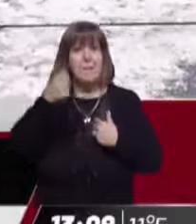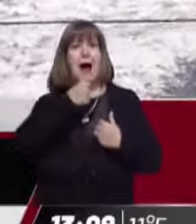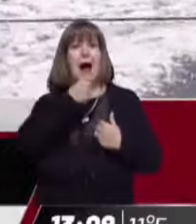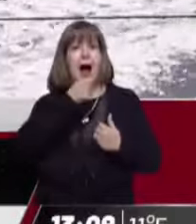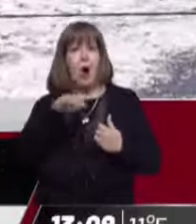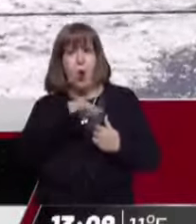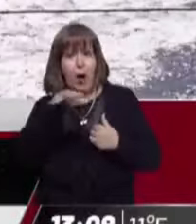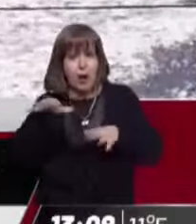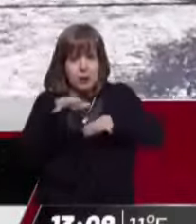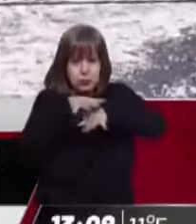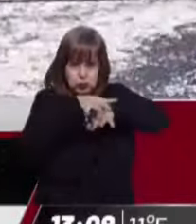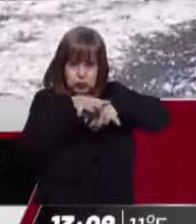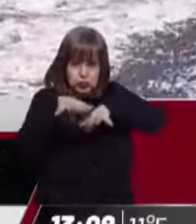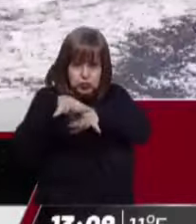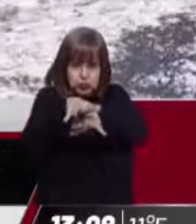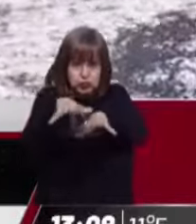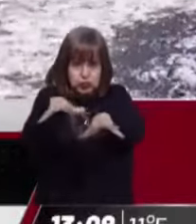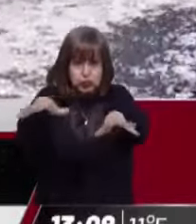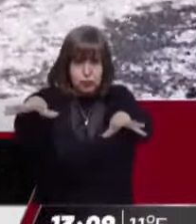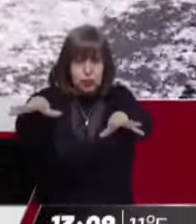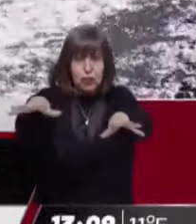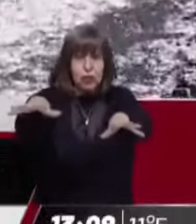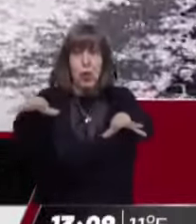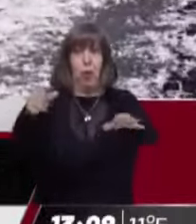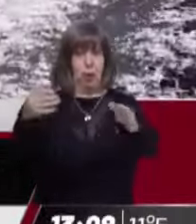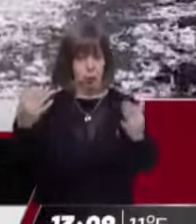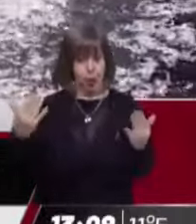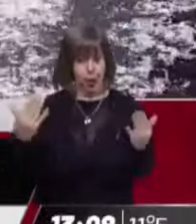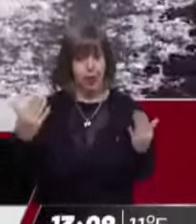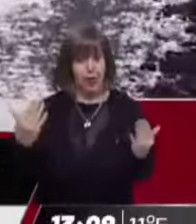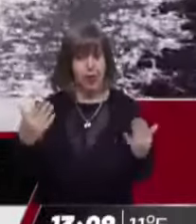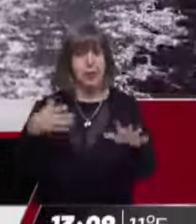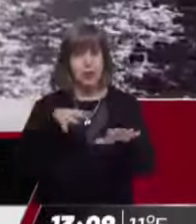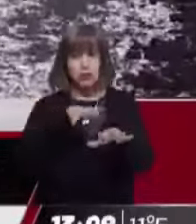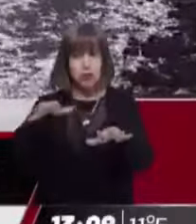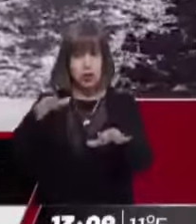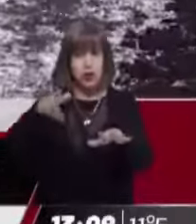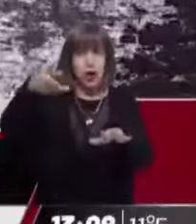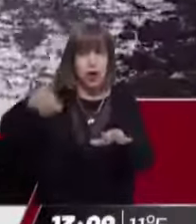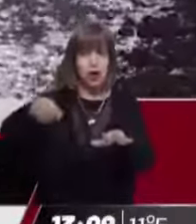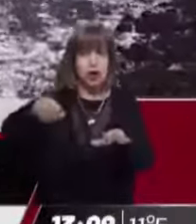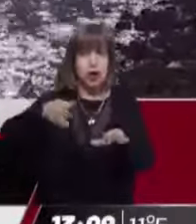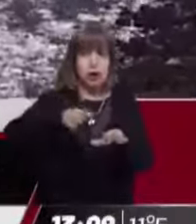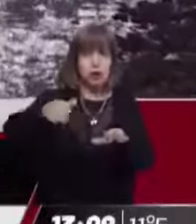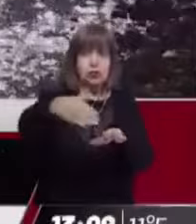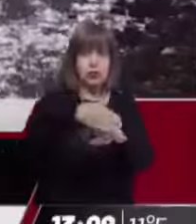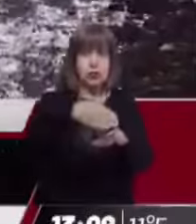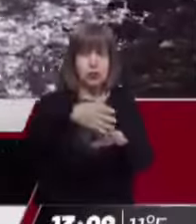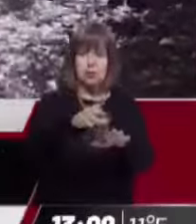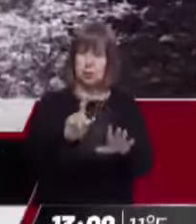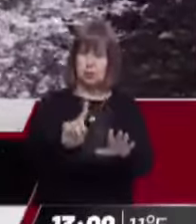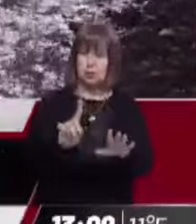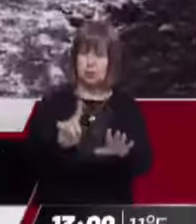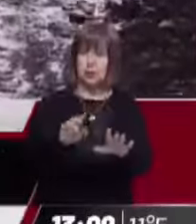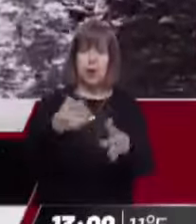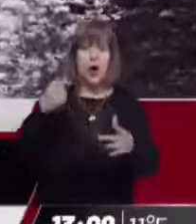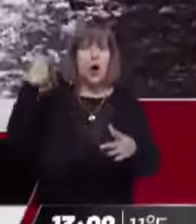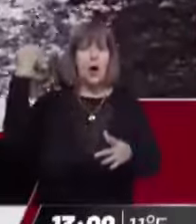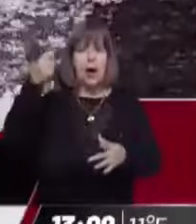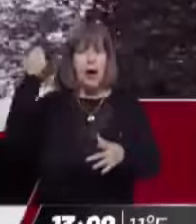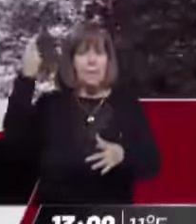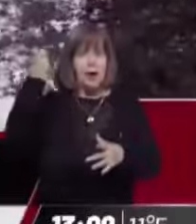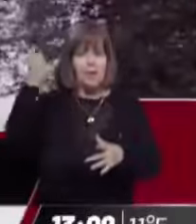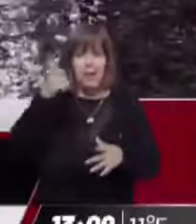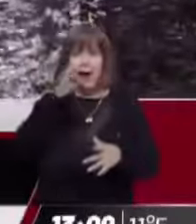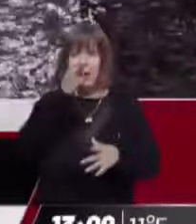no afectaría la actividad productiva mendocina. De Claro. hecho, nunca la provincia de La Pampa